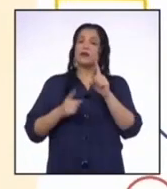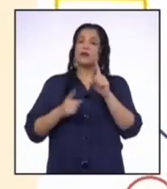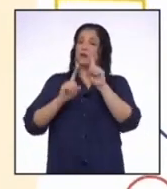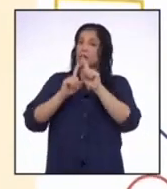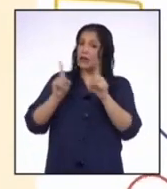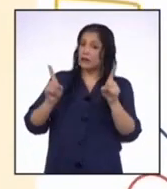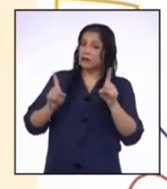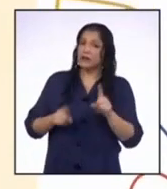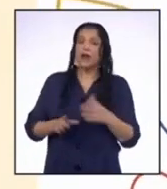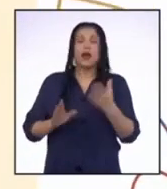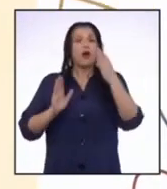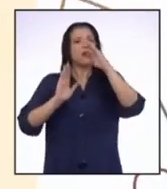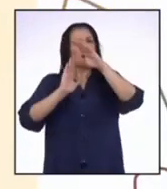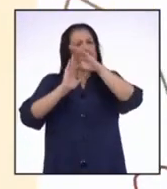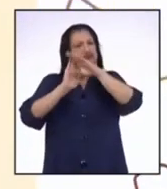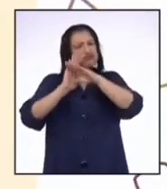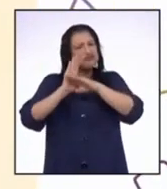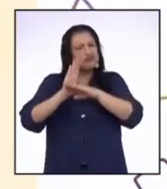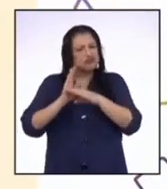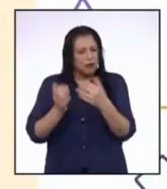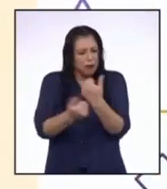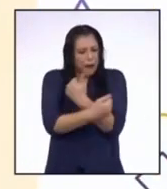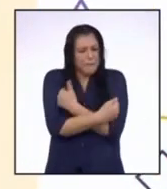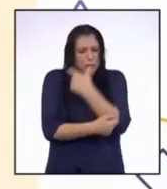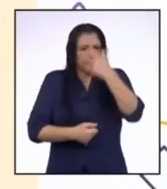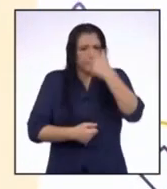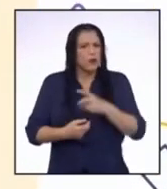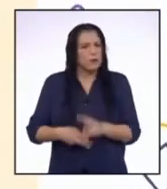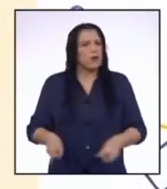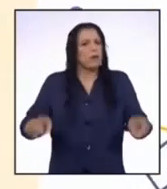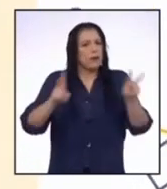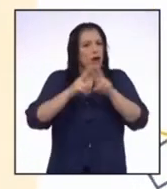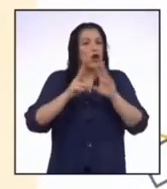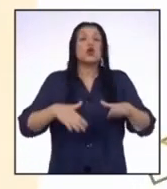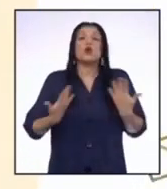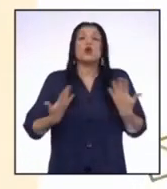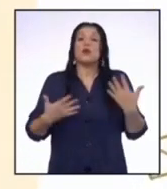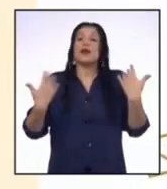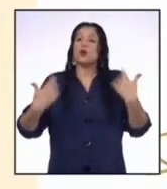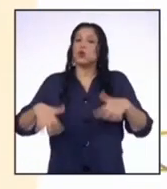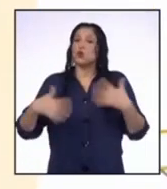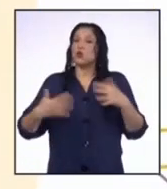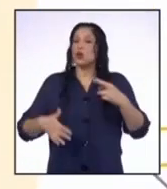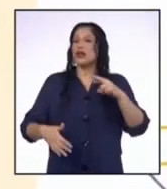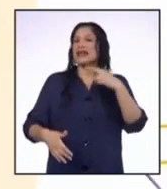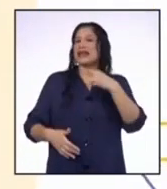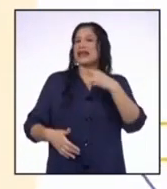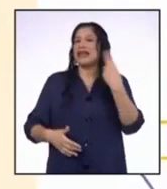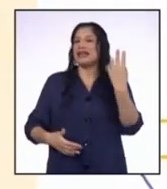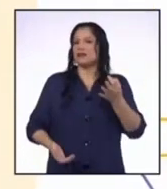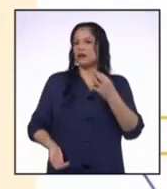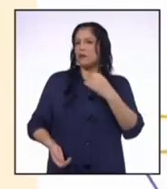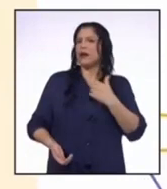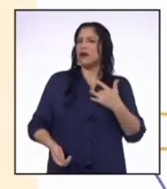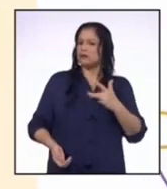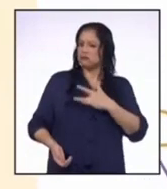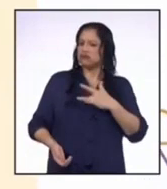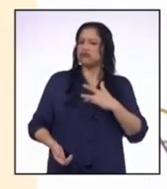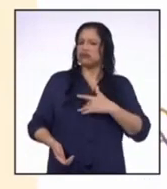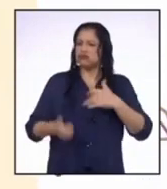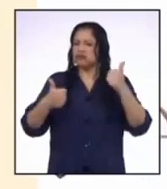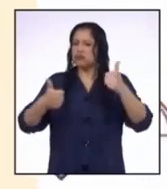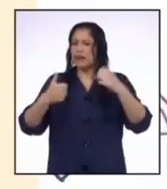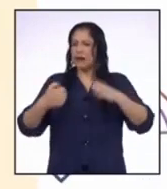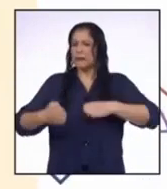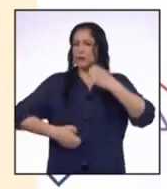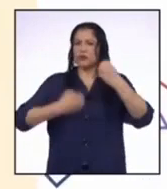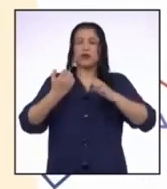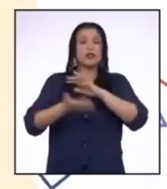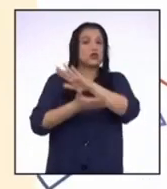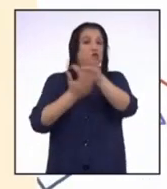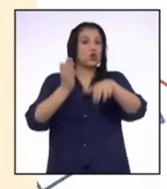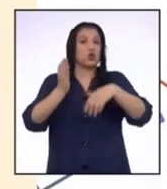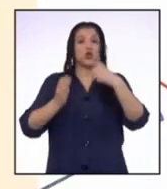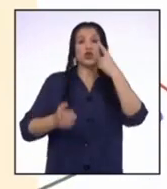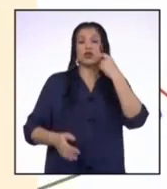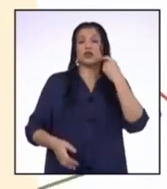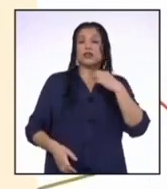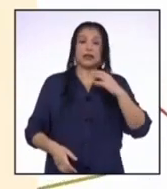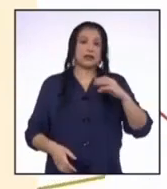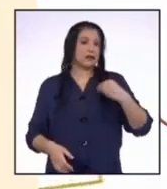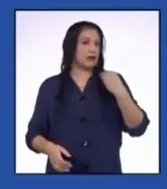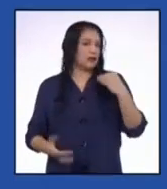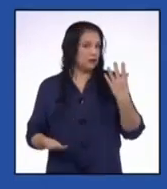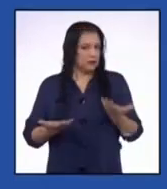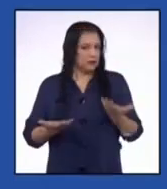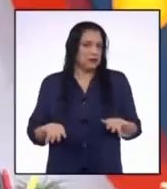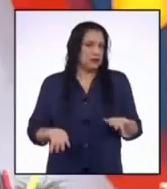contrario, una baja autoestima puede conllevar un riesgo para el bienestar emocional de las y los adolescentes.